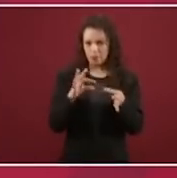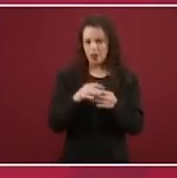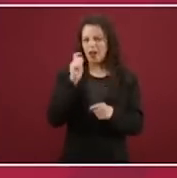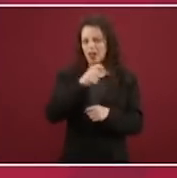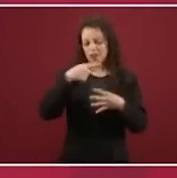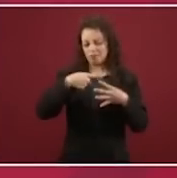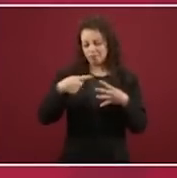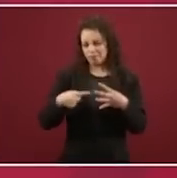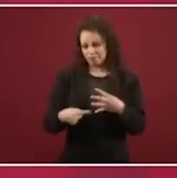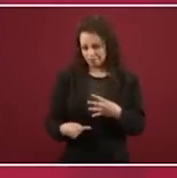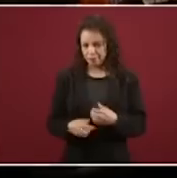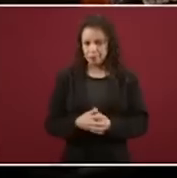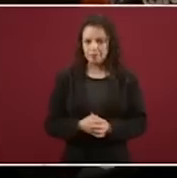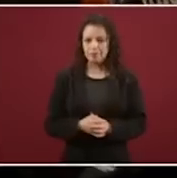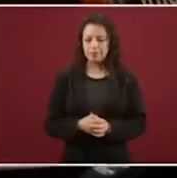y